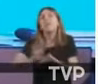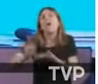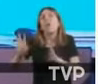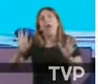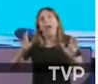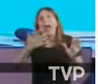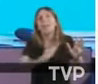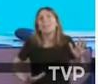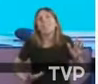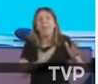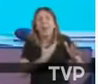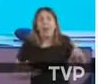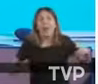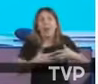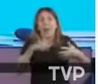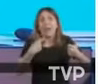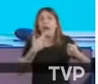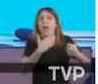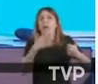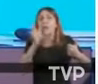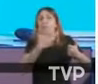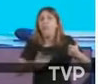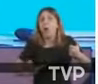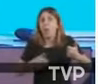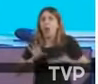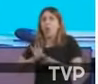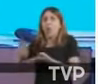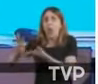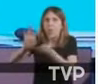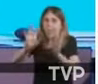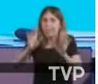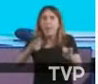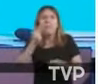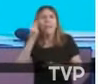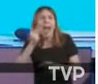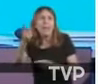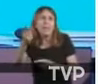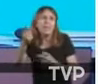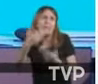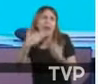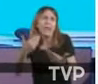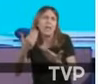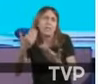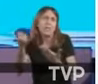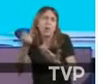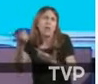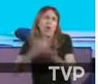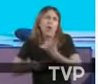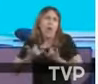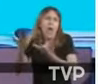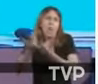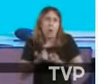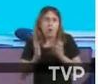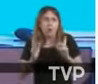nación, sino las provincias. Axel, gracias por los valiosos comentarios y los comentarios de